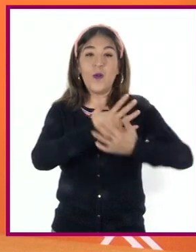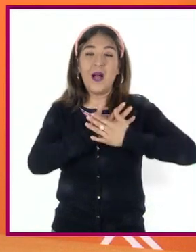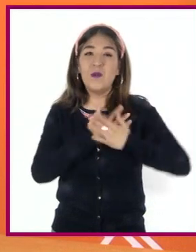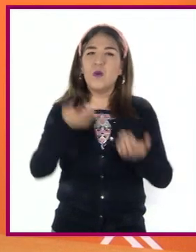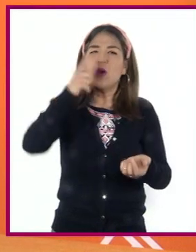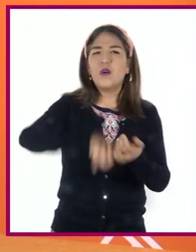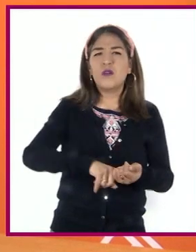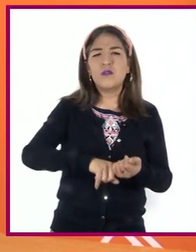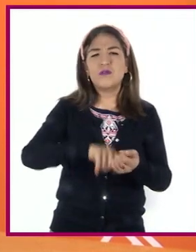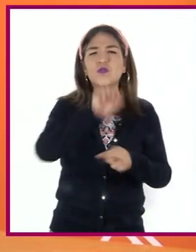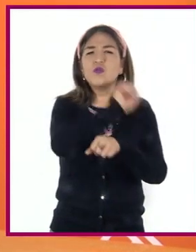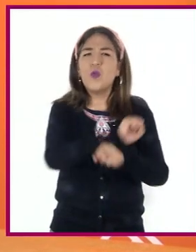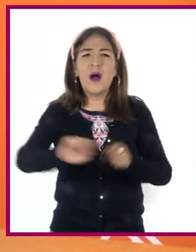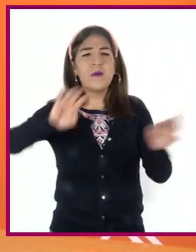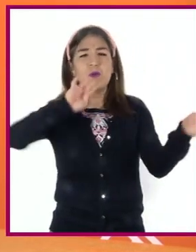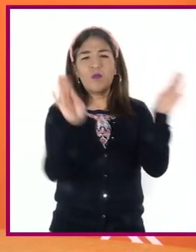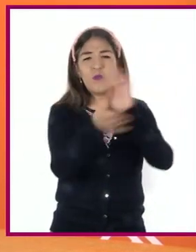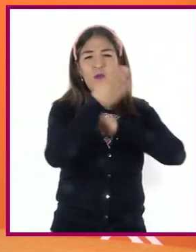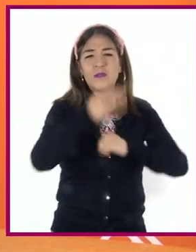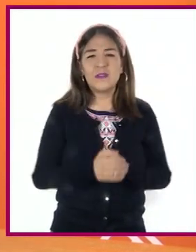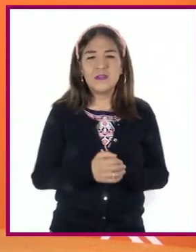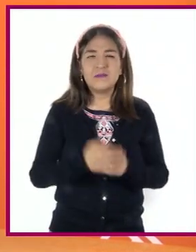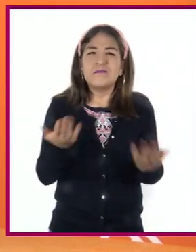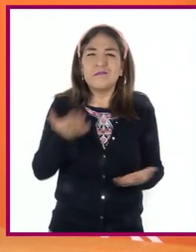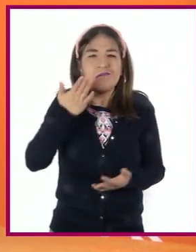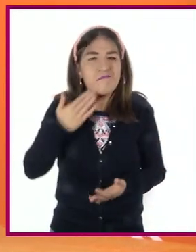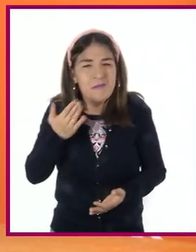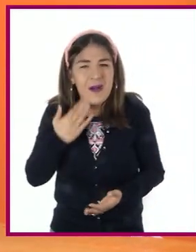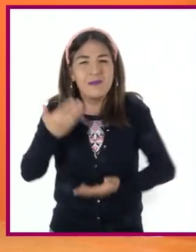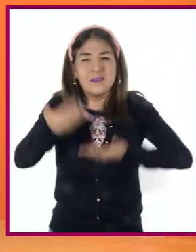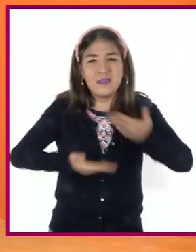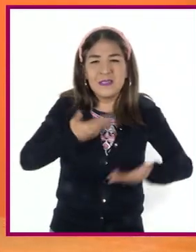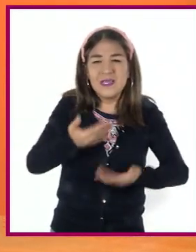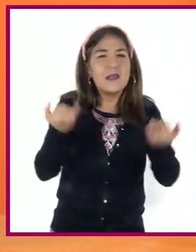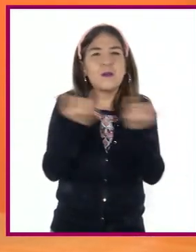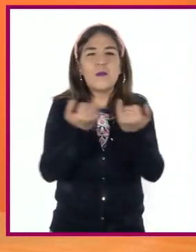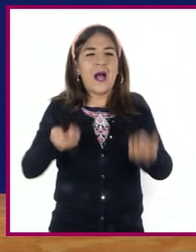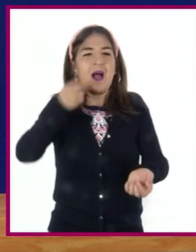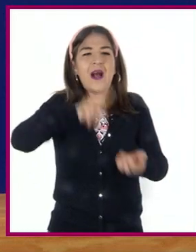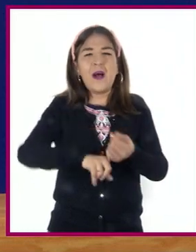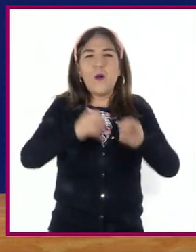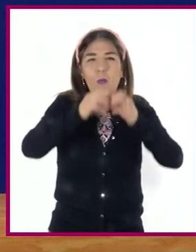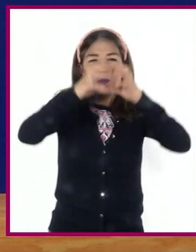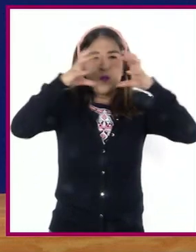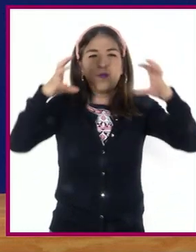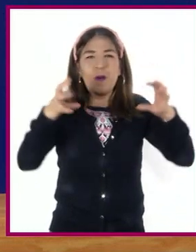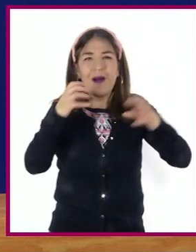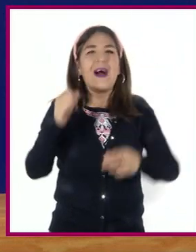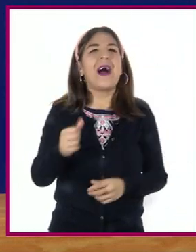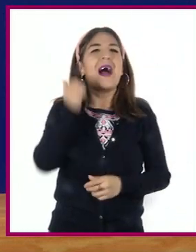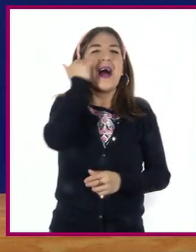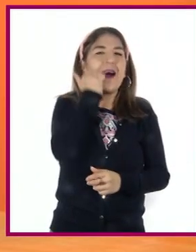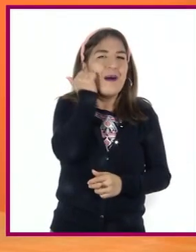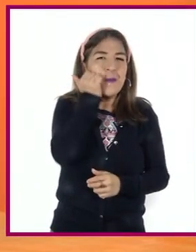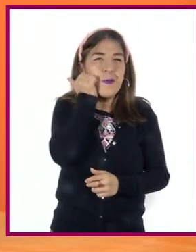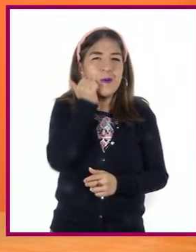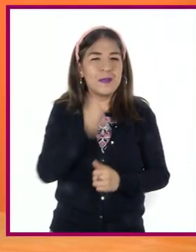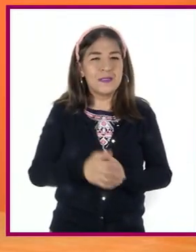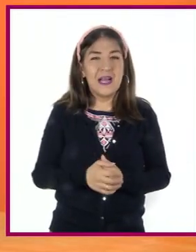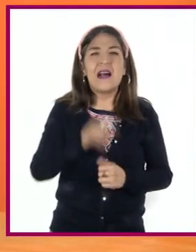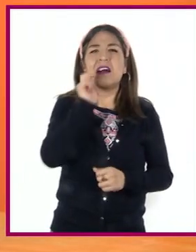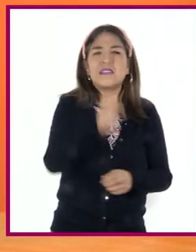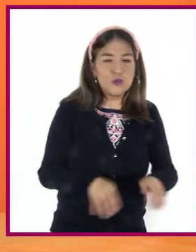estado de calma y las hojas pueden ser recuerdos que desestabilizan esa tranquilidad. A